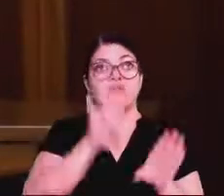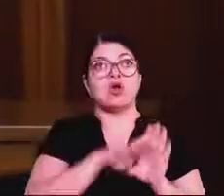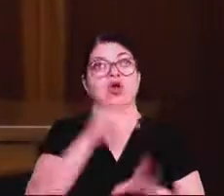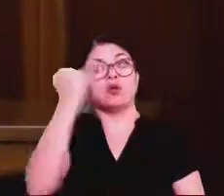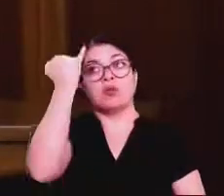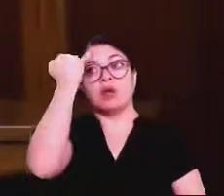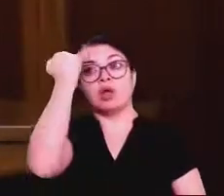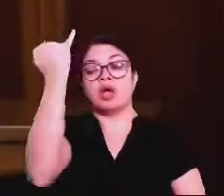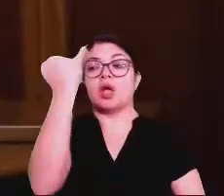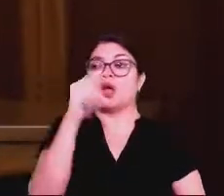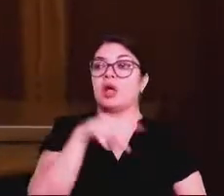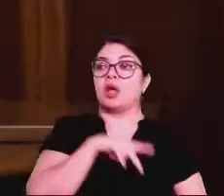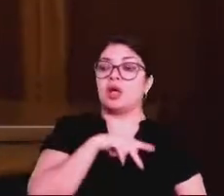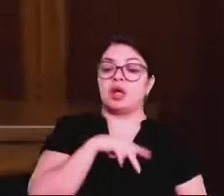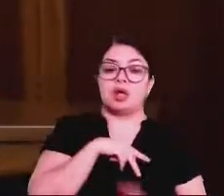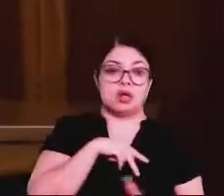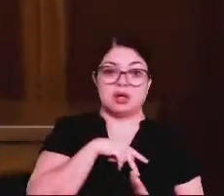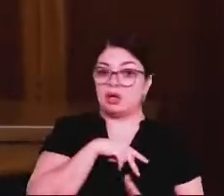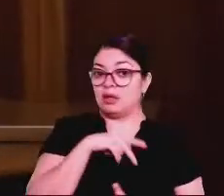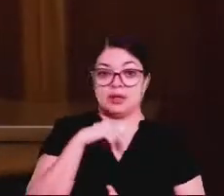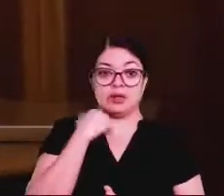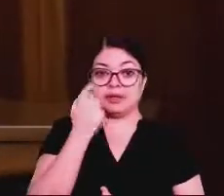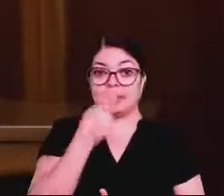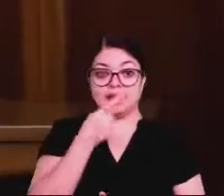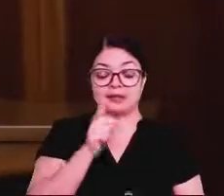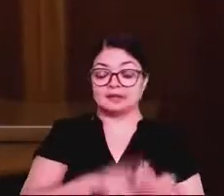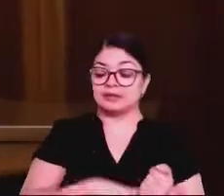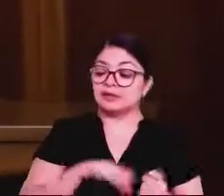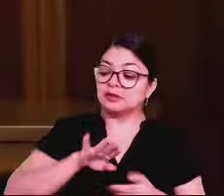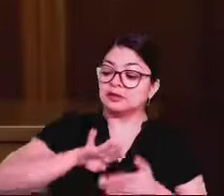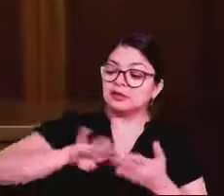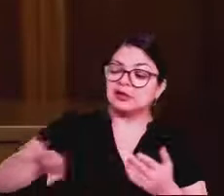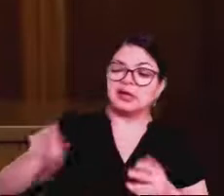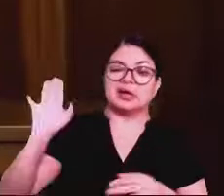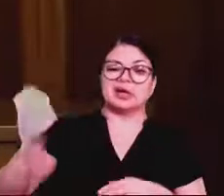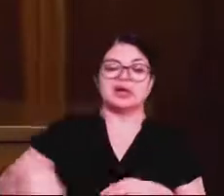ocurrencia, ni debe de ser pormenorizada,